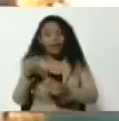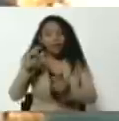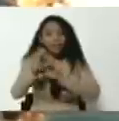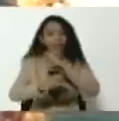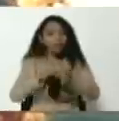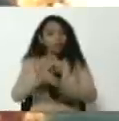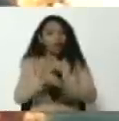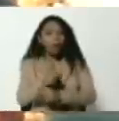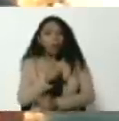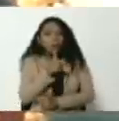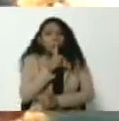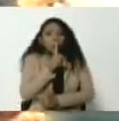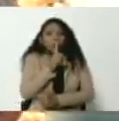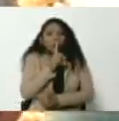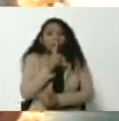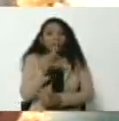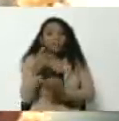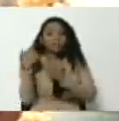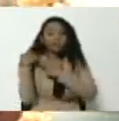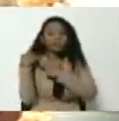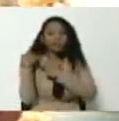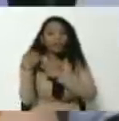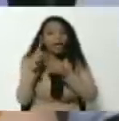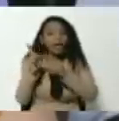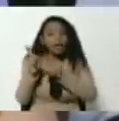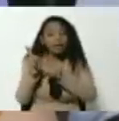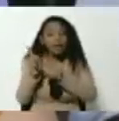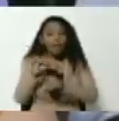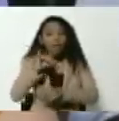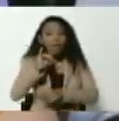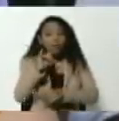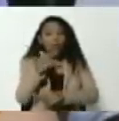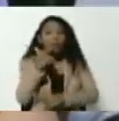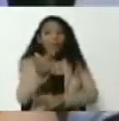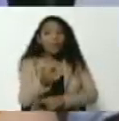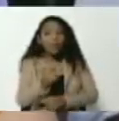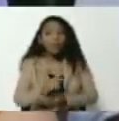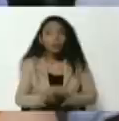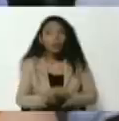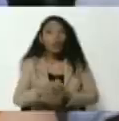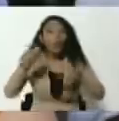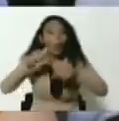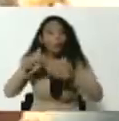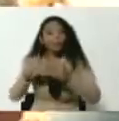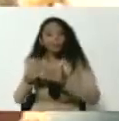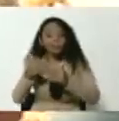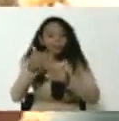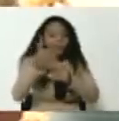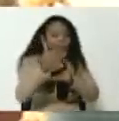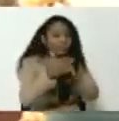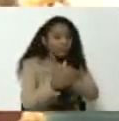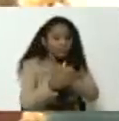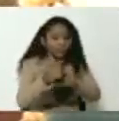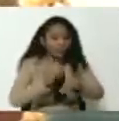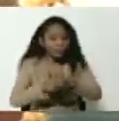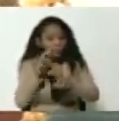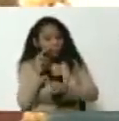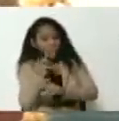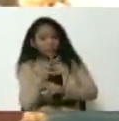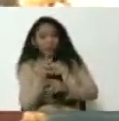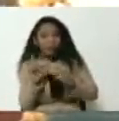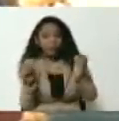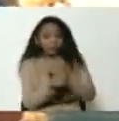se callaron respecto a esa información que dimos. Poco tiempo después aparece no